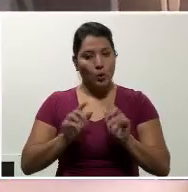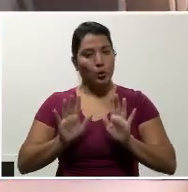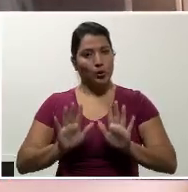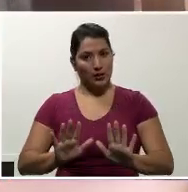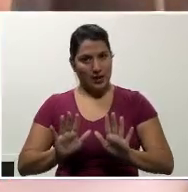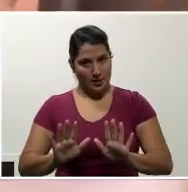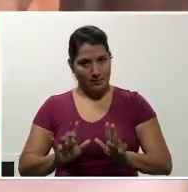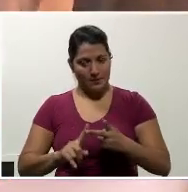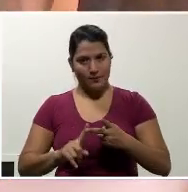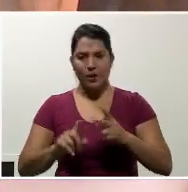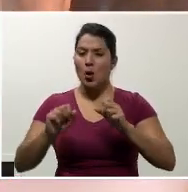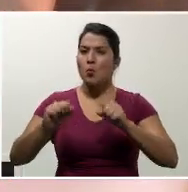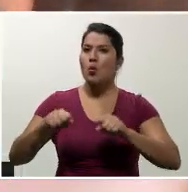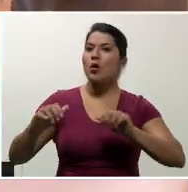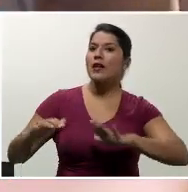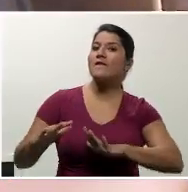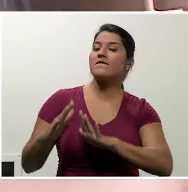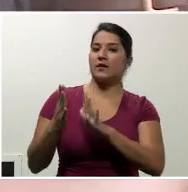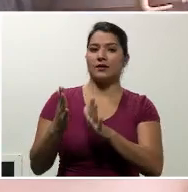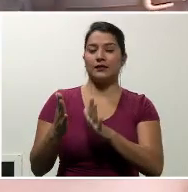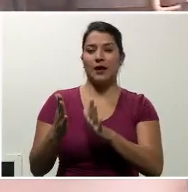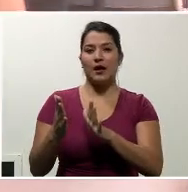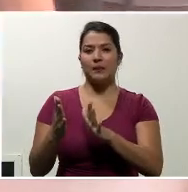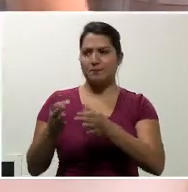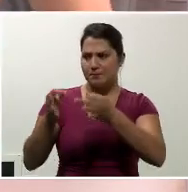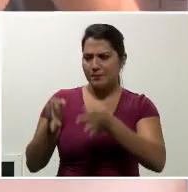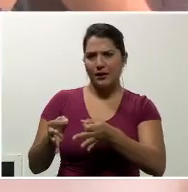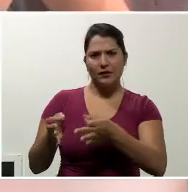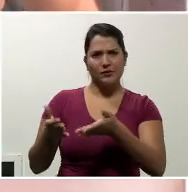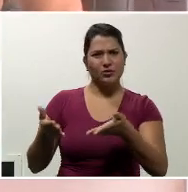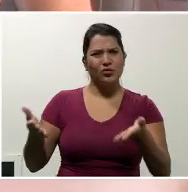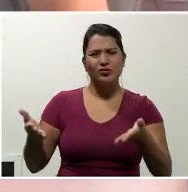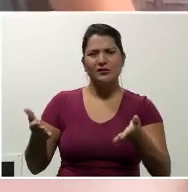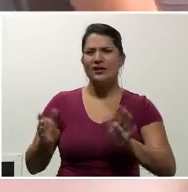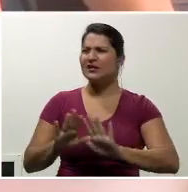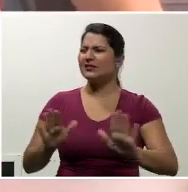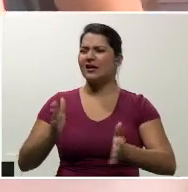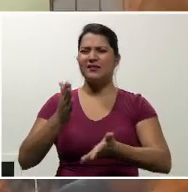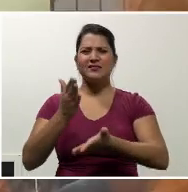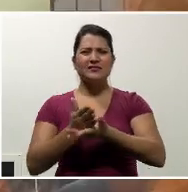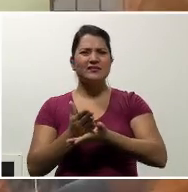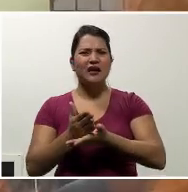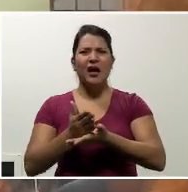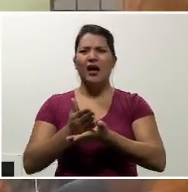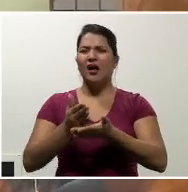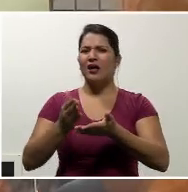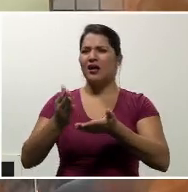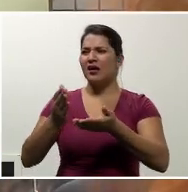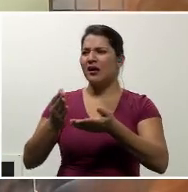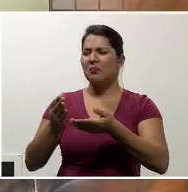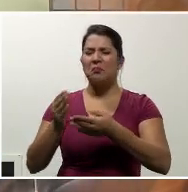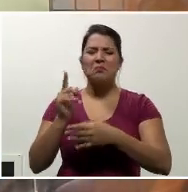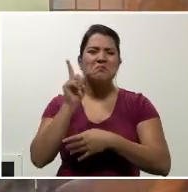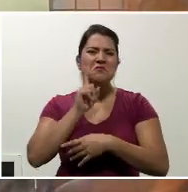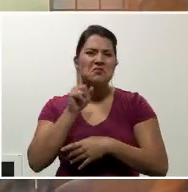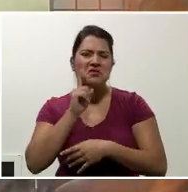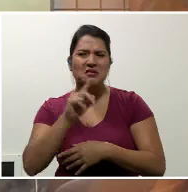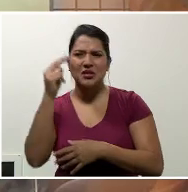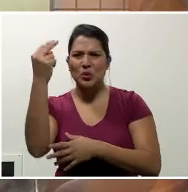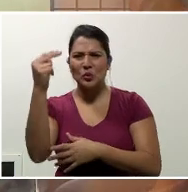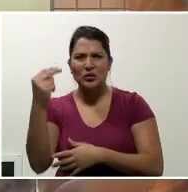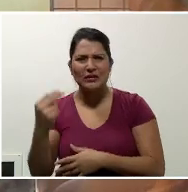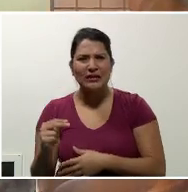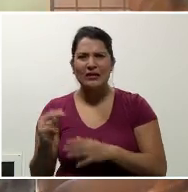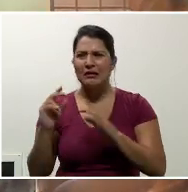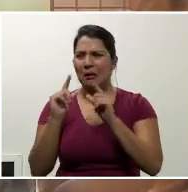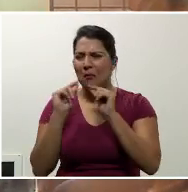cosas amablemente y de frente, dejarnos ya de cuentos y de historias y de falsas noticias y de bulos